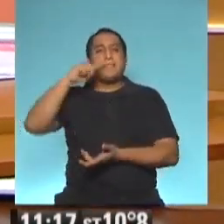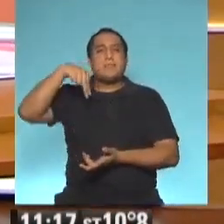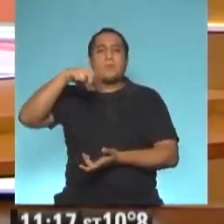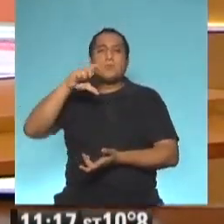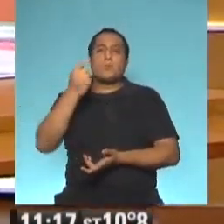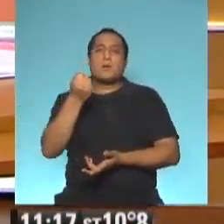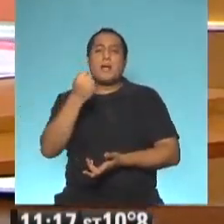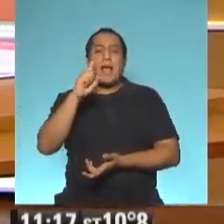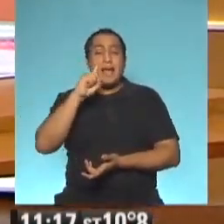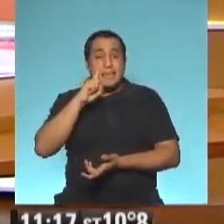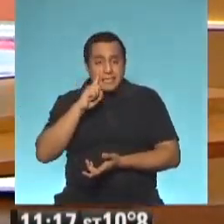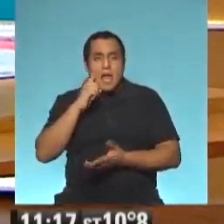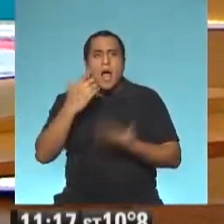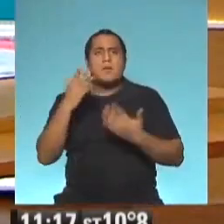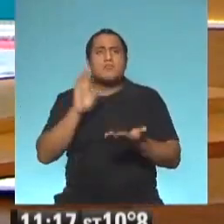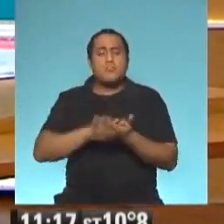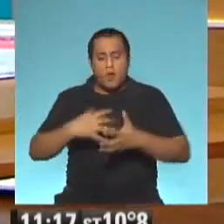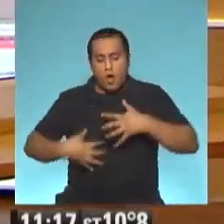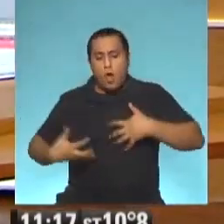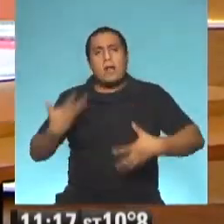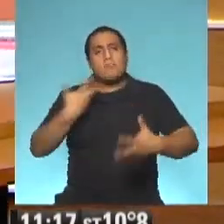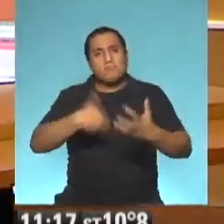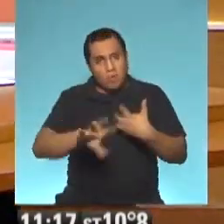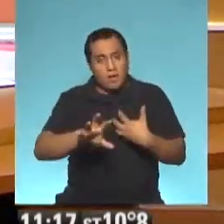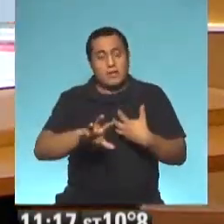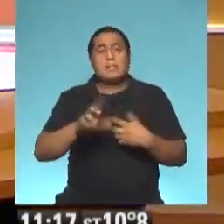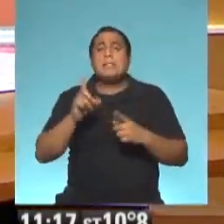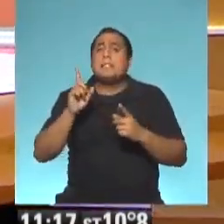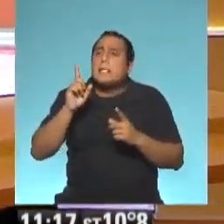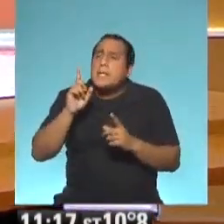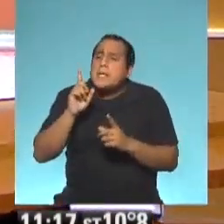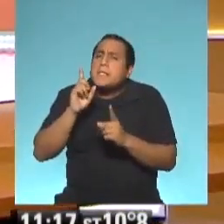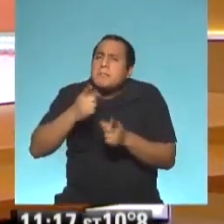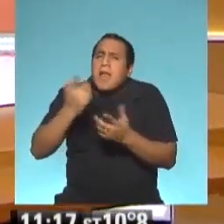Zorati, todos hablando de donación de órganos, pero esencialmente